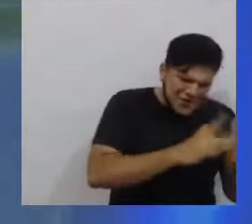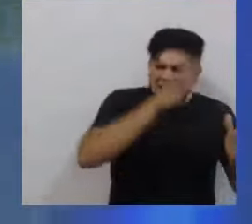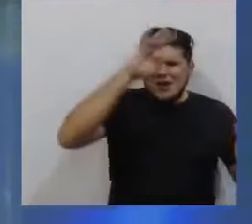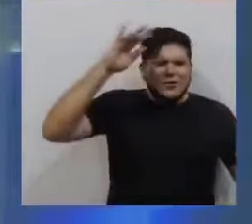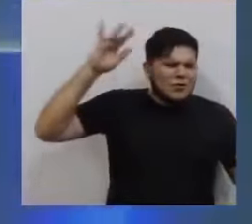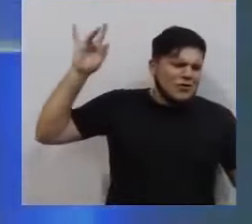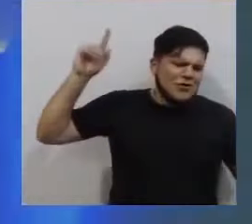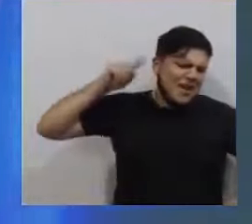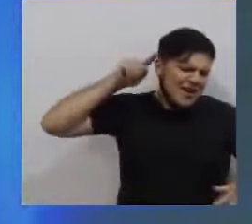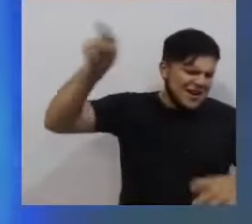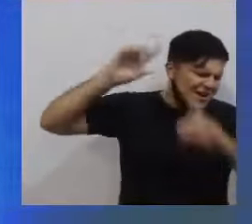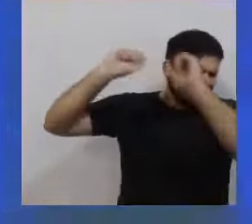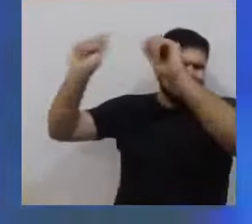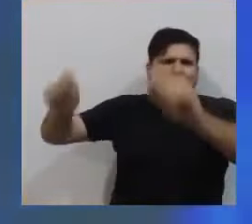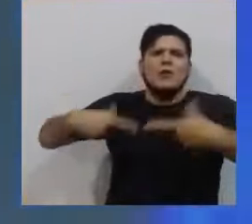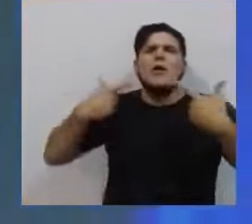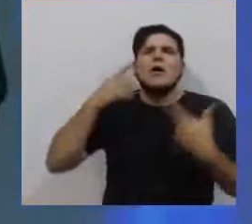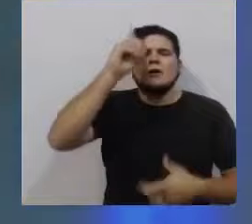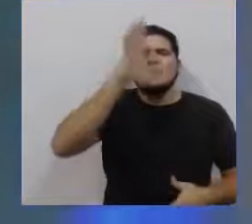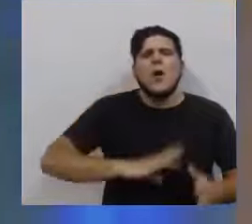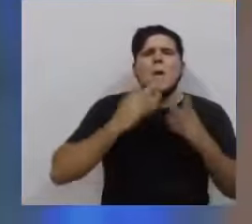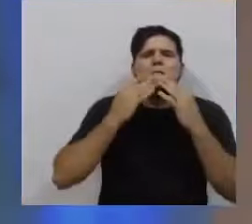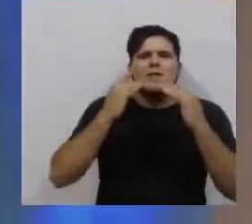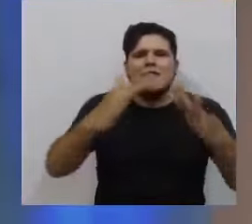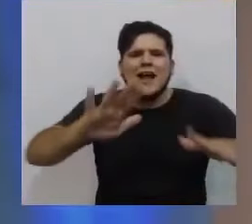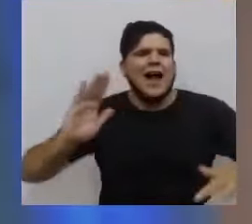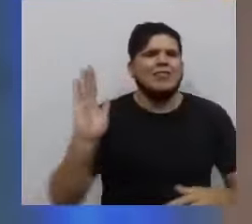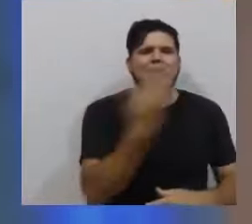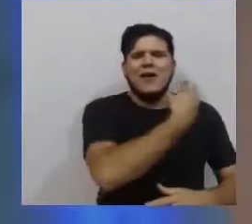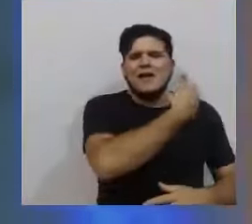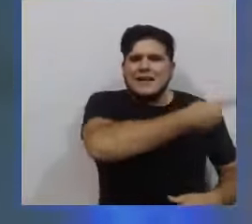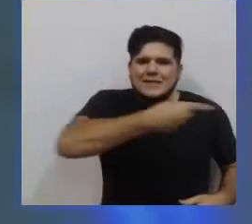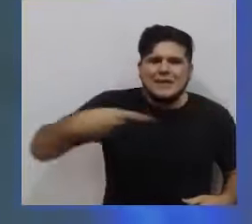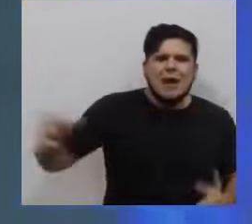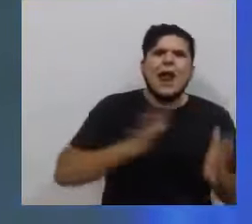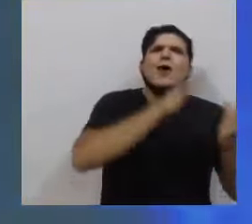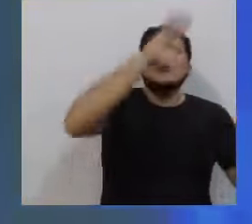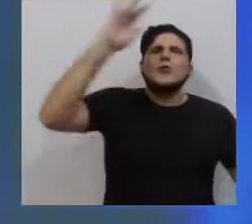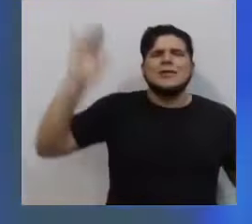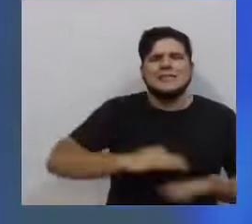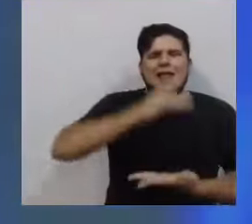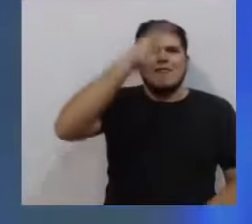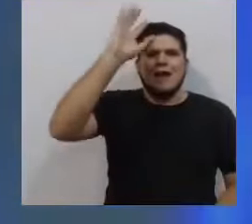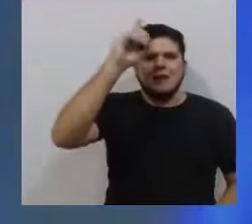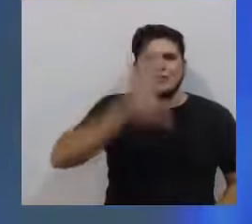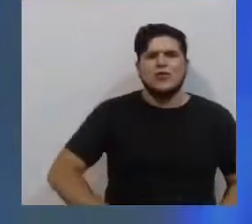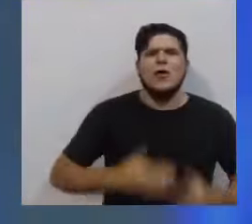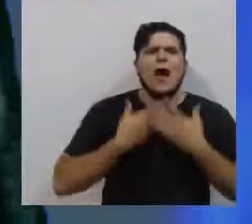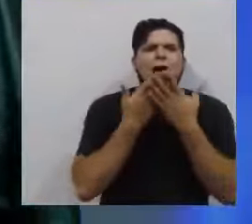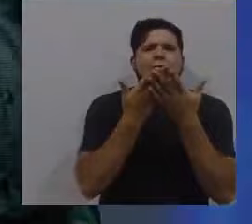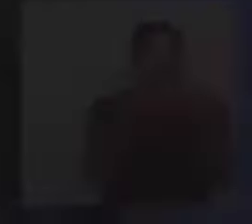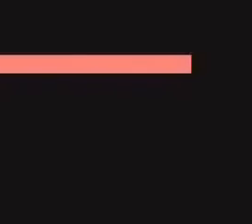dios les bendiga a todos que tenga una semana gloriosa maravillosa y sepa que dios le ama dios le bendiga